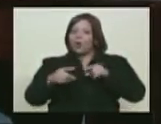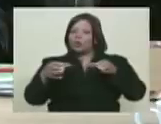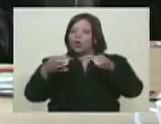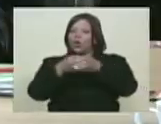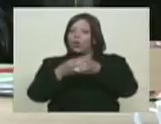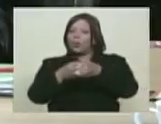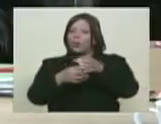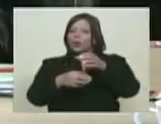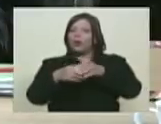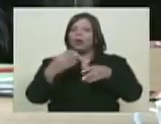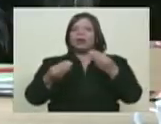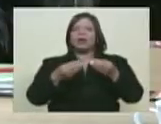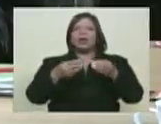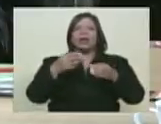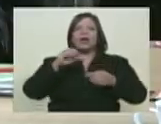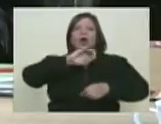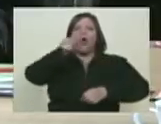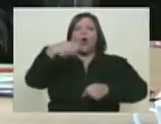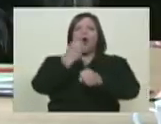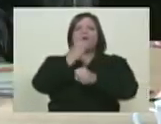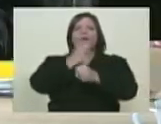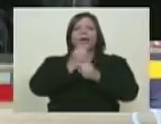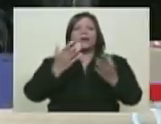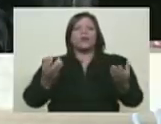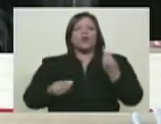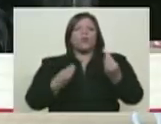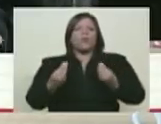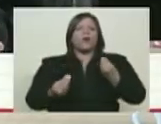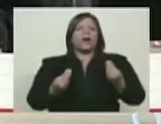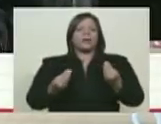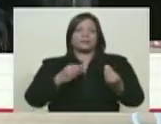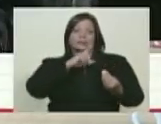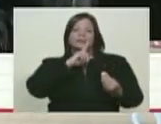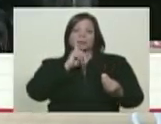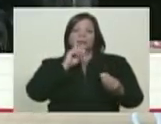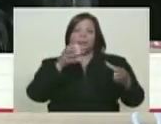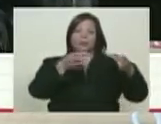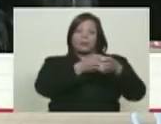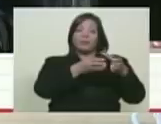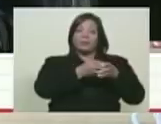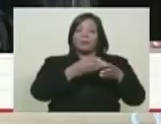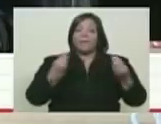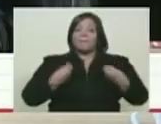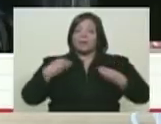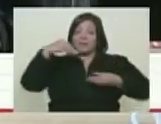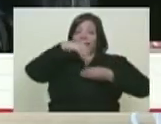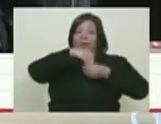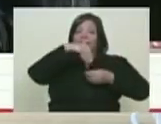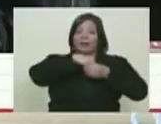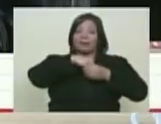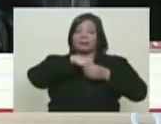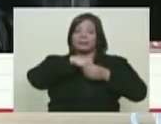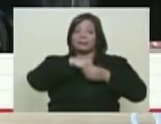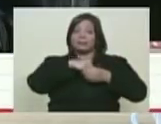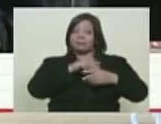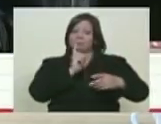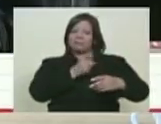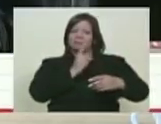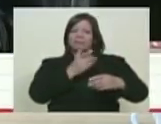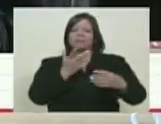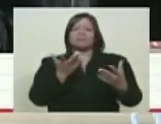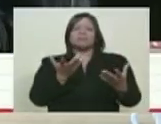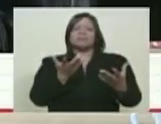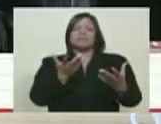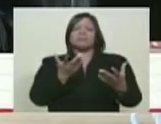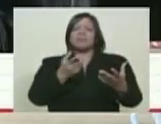¿Y qué haces con los obreros malagueños y que viven en Cataluña? A los que les vas a decir, tienes